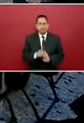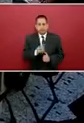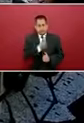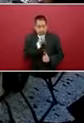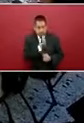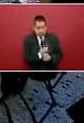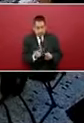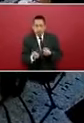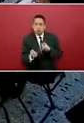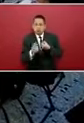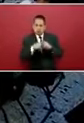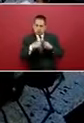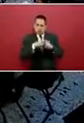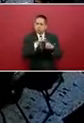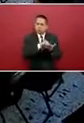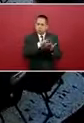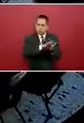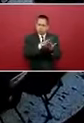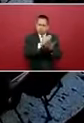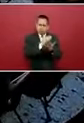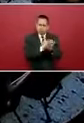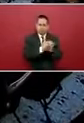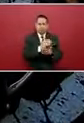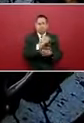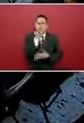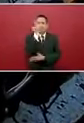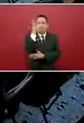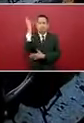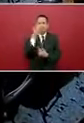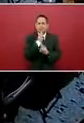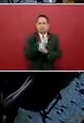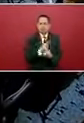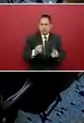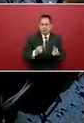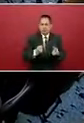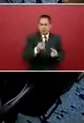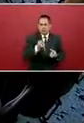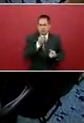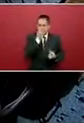inscritos en las estancias.